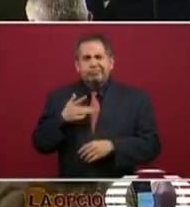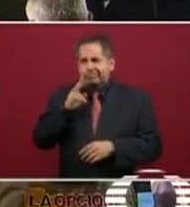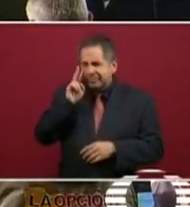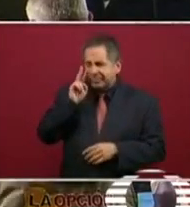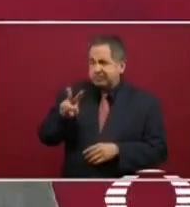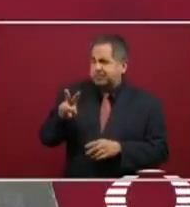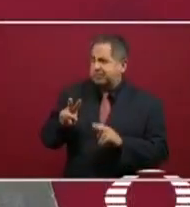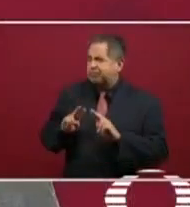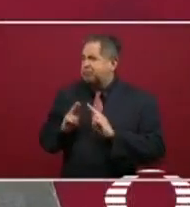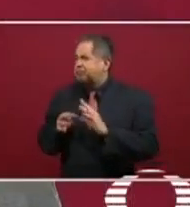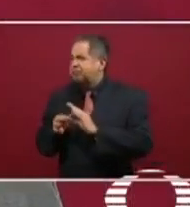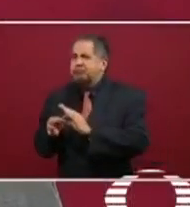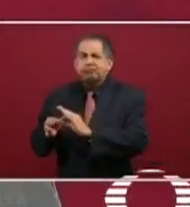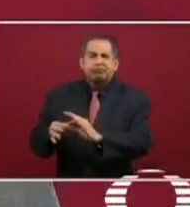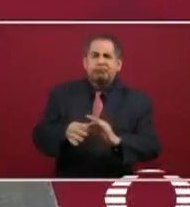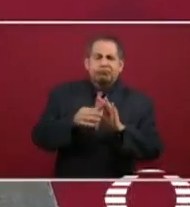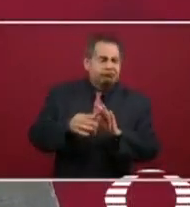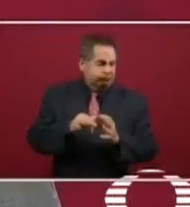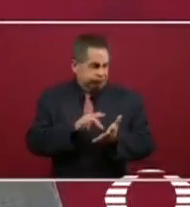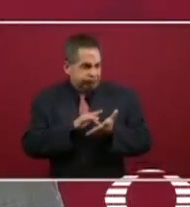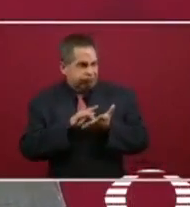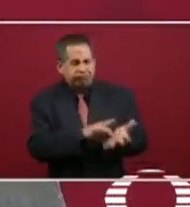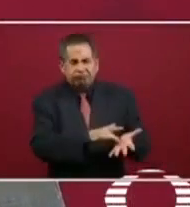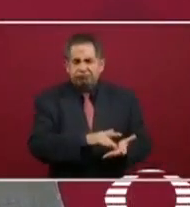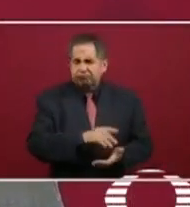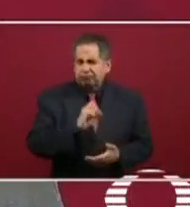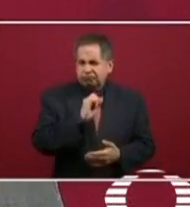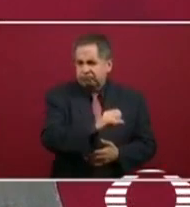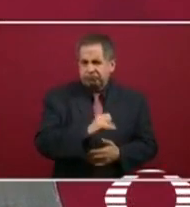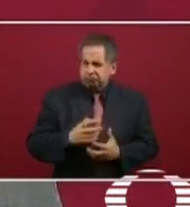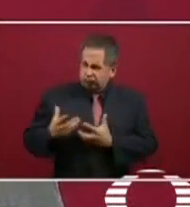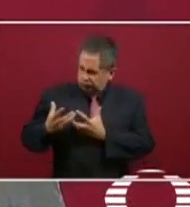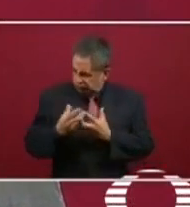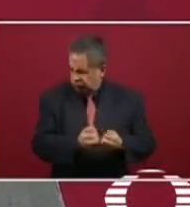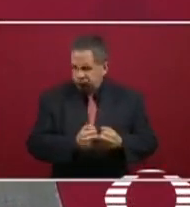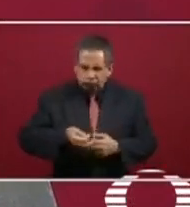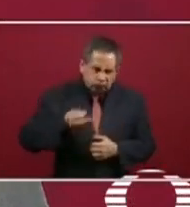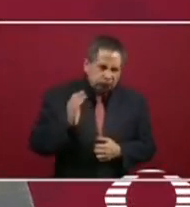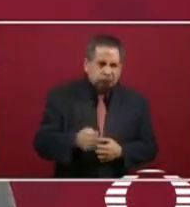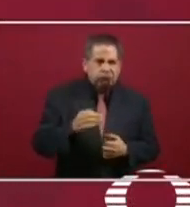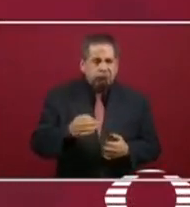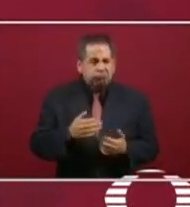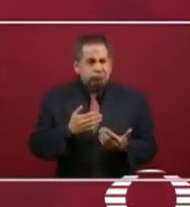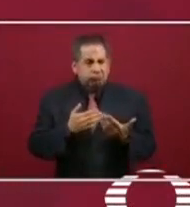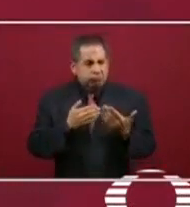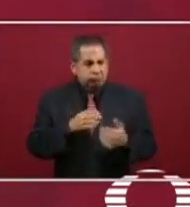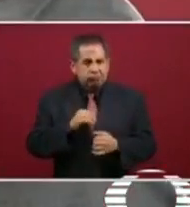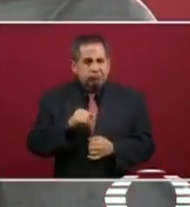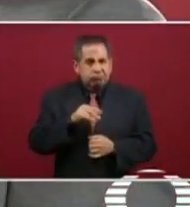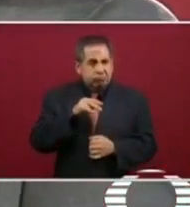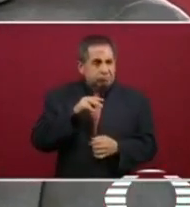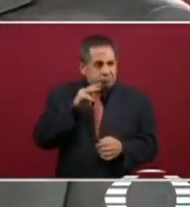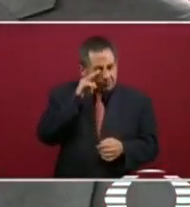de apoyo, de ir juntos, de